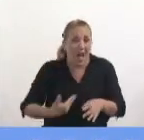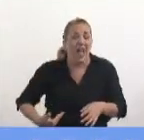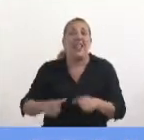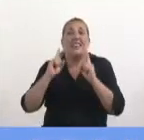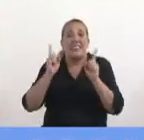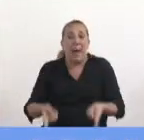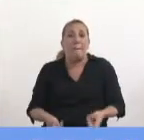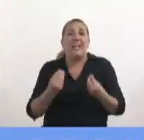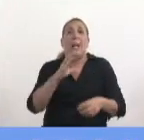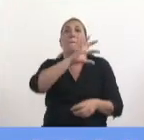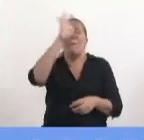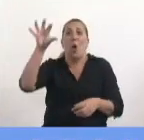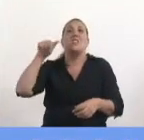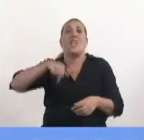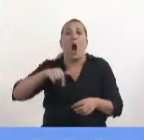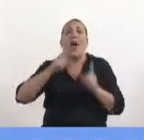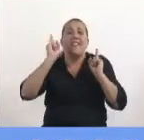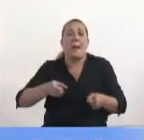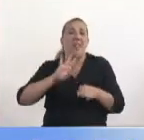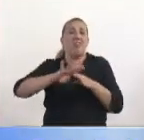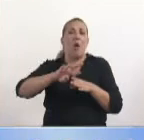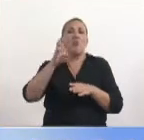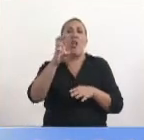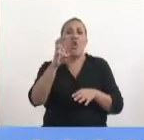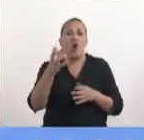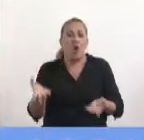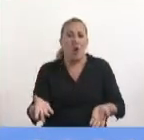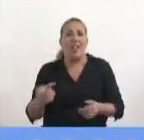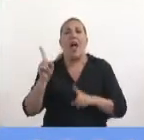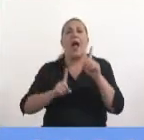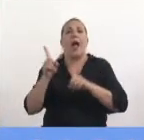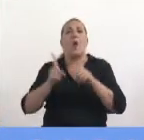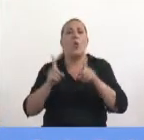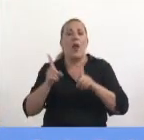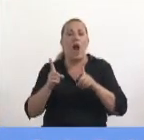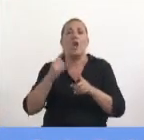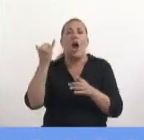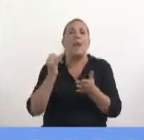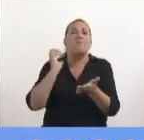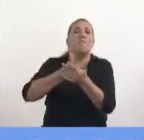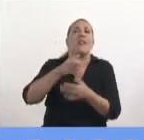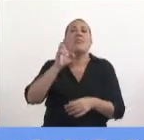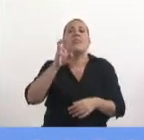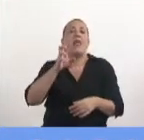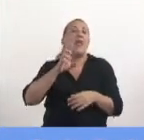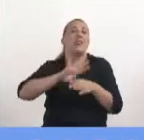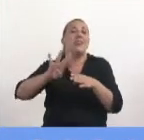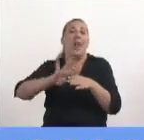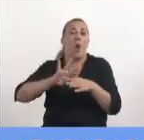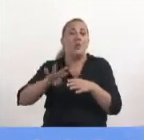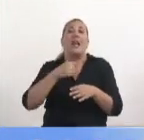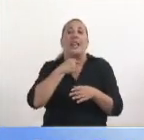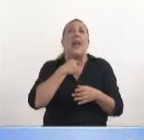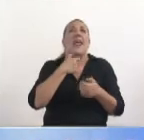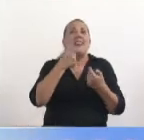a las provincias a endeudarse en dólares. Y había aquellos colocadores, brokers de deudas, ofreciendo dólares por todas las